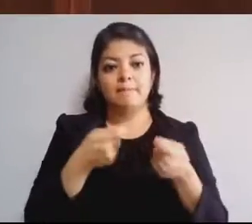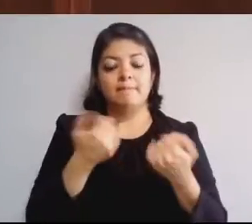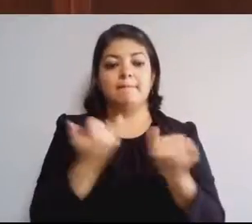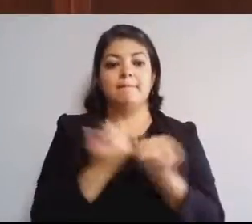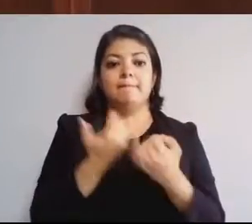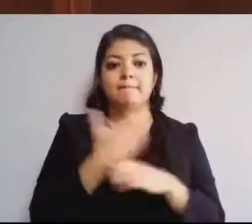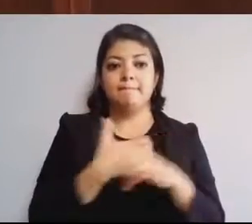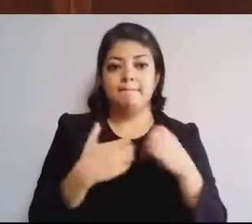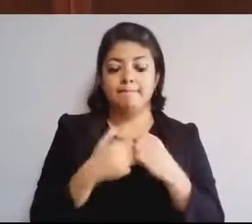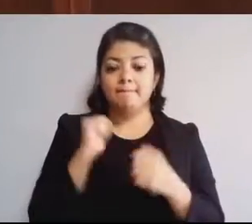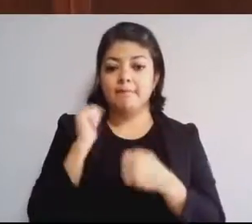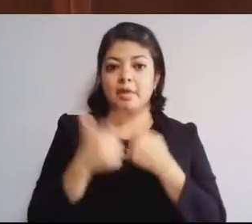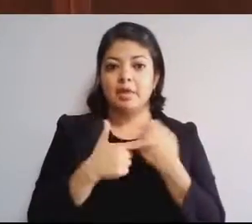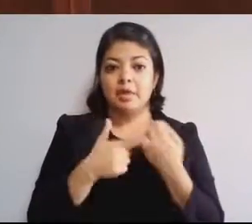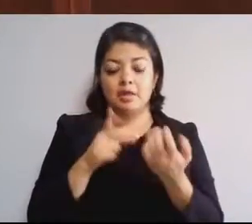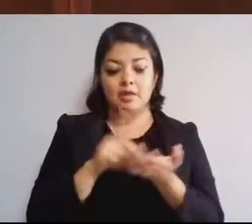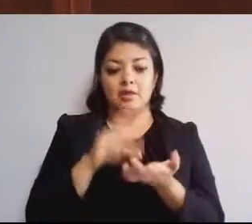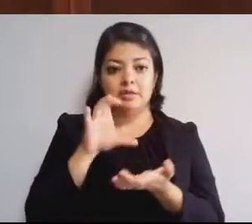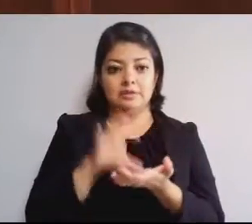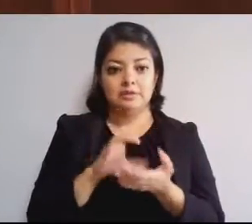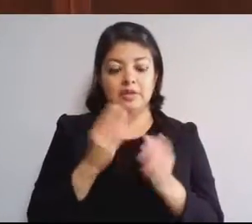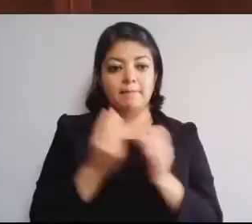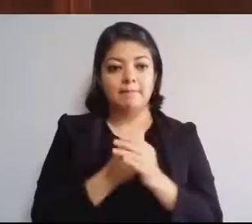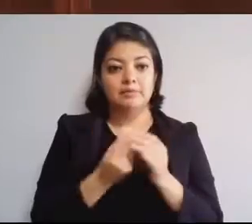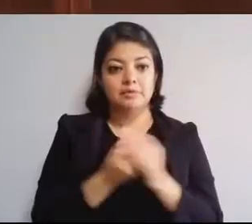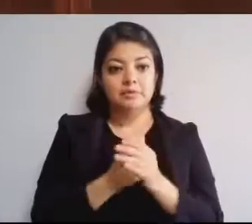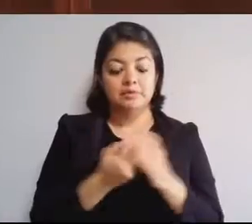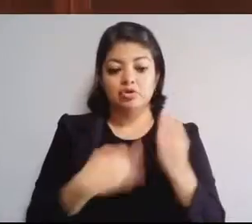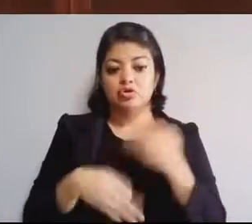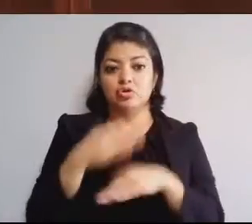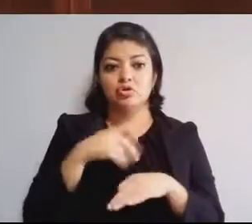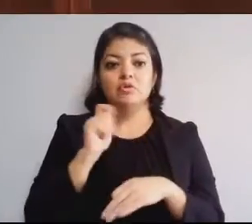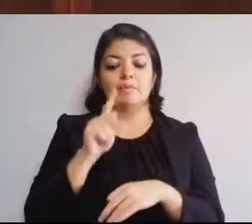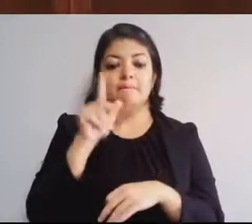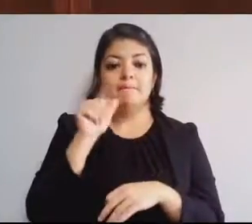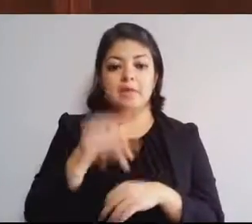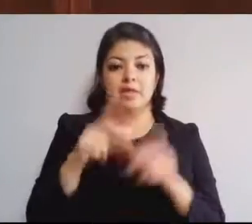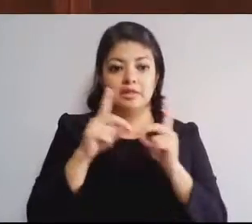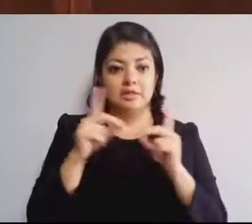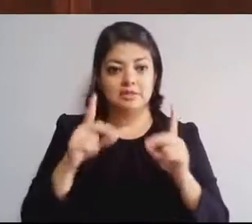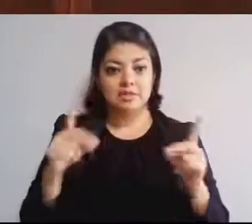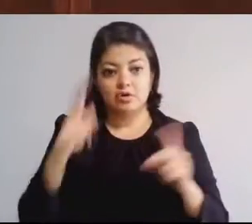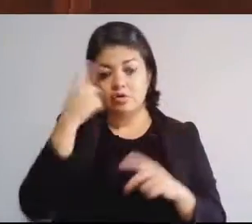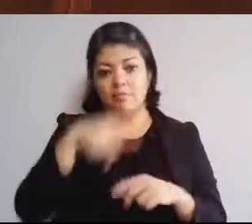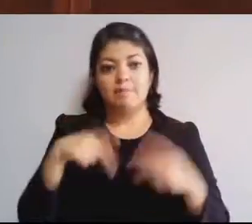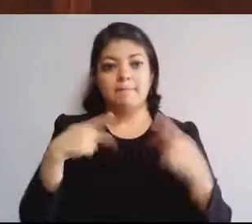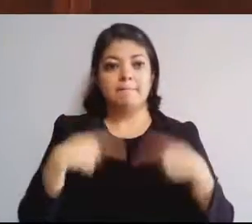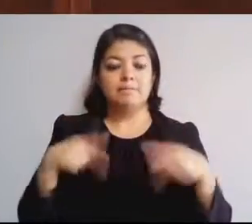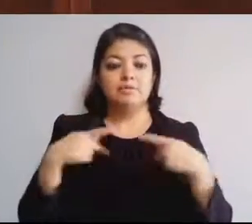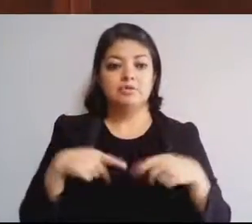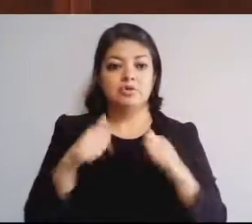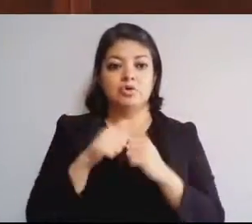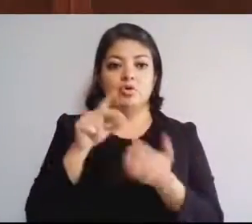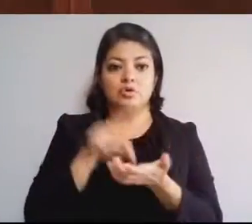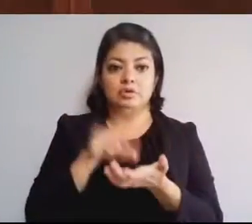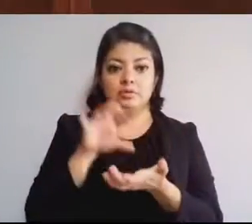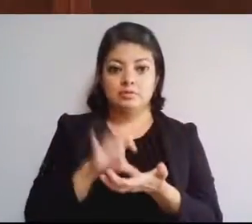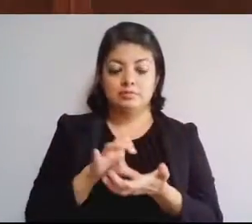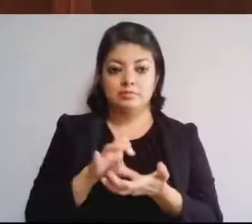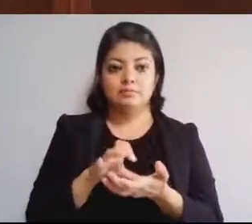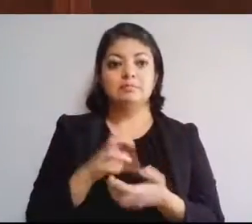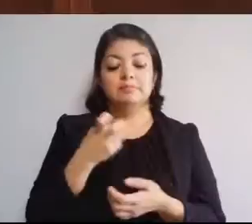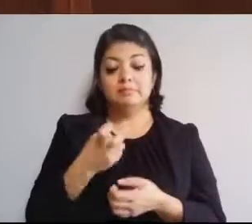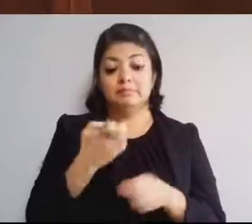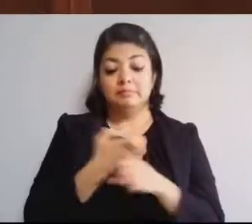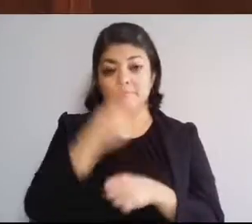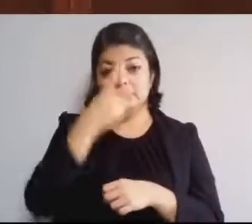con algún tipo de discapacidad, estando todo dentro del plan de desarrollo para las personas con discapacidad. En el Estado de